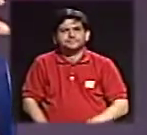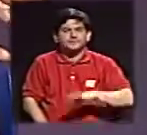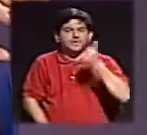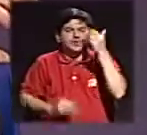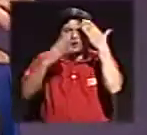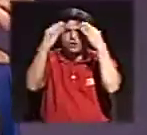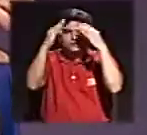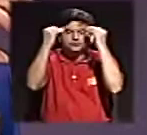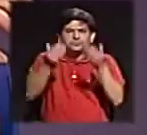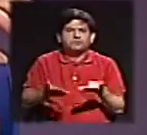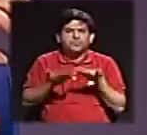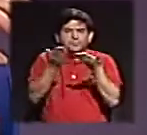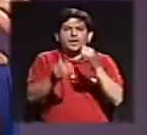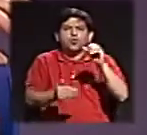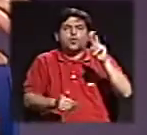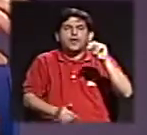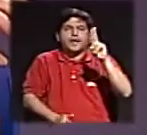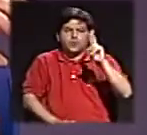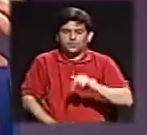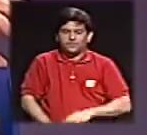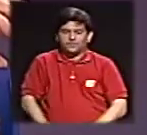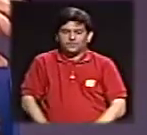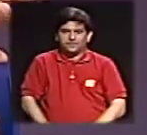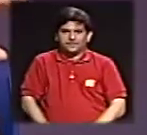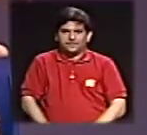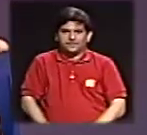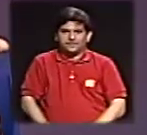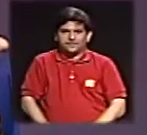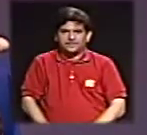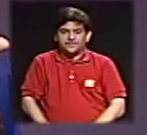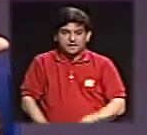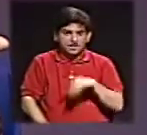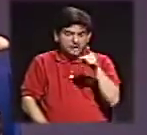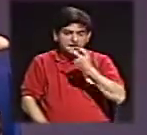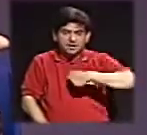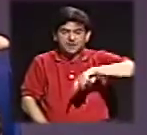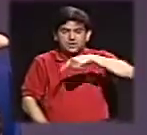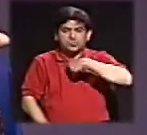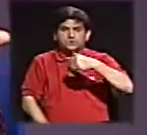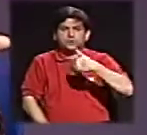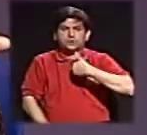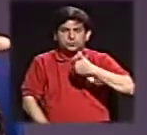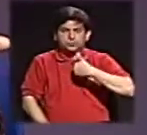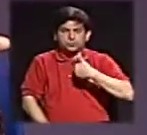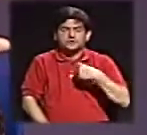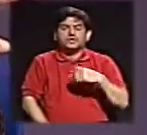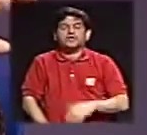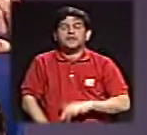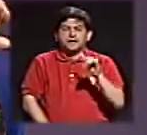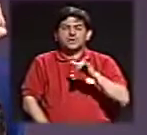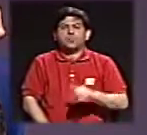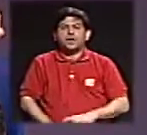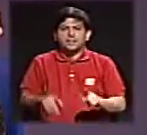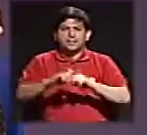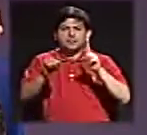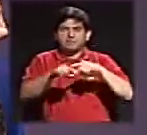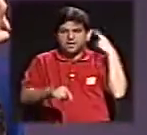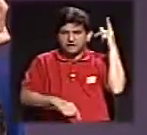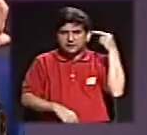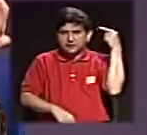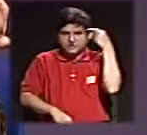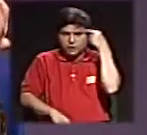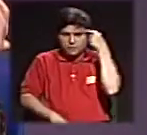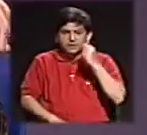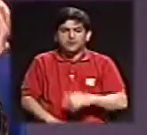otros informes que han dado Naciones Unidas, ¿verdad?, y que nos competen como estados, ¿verdad? Y en ese